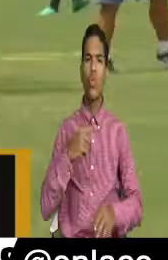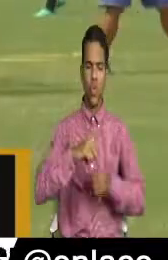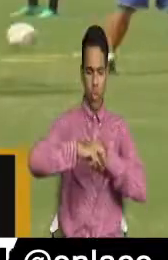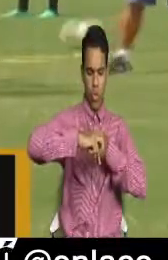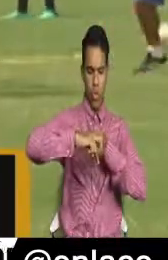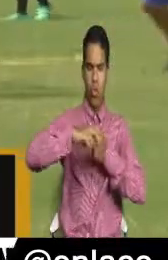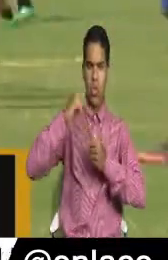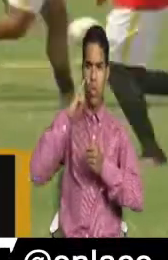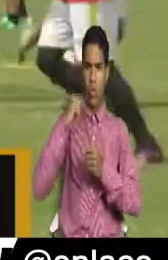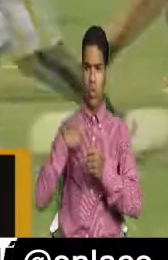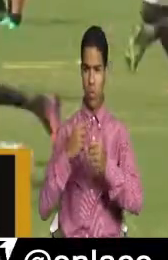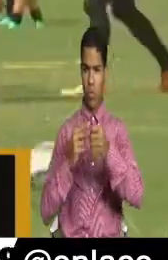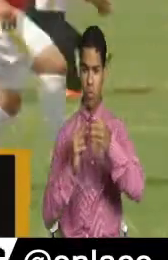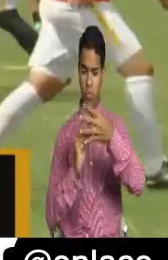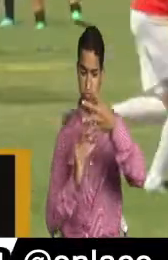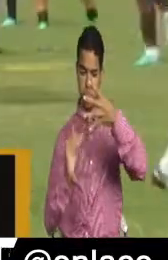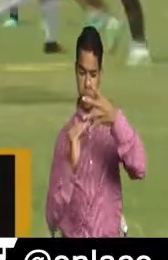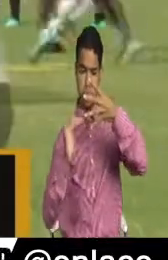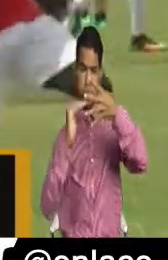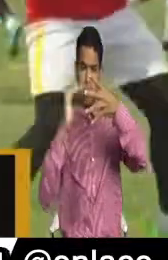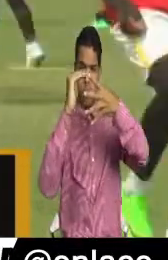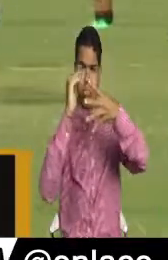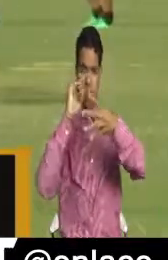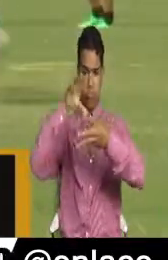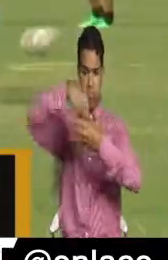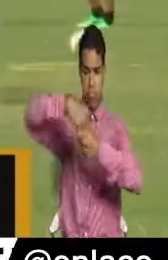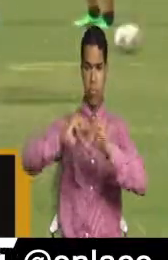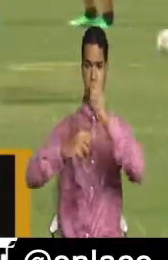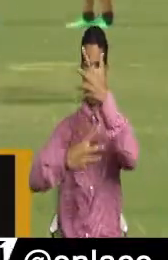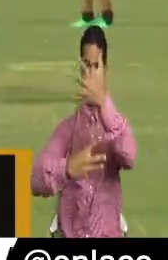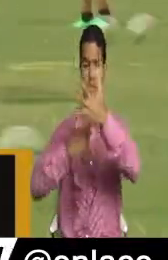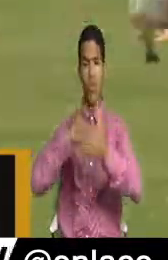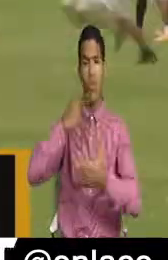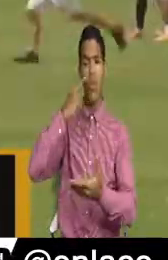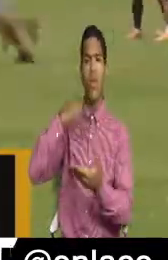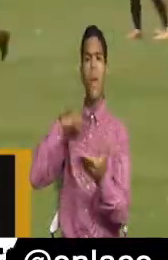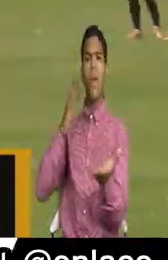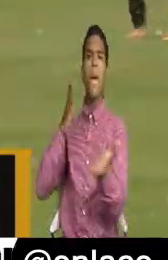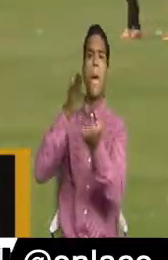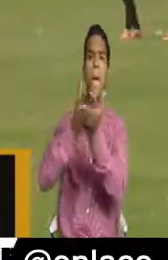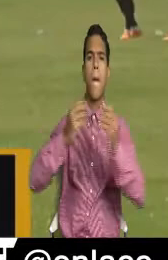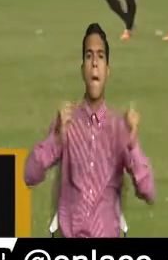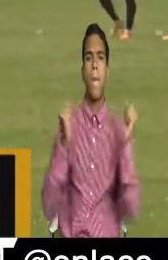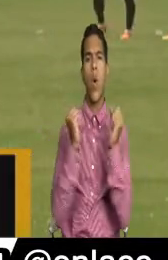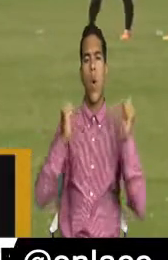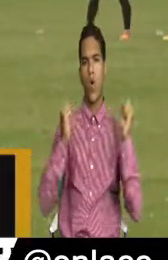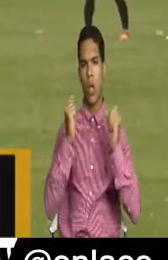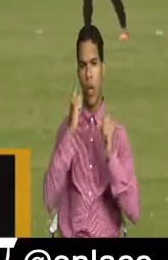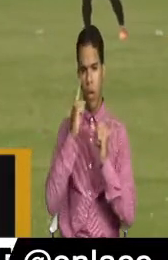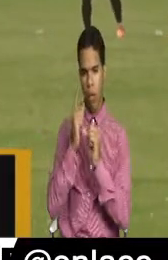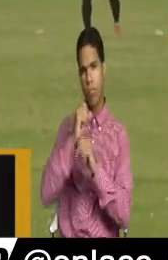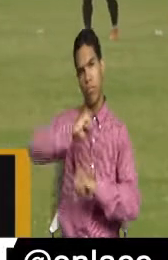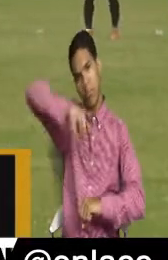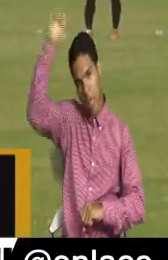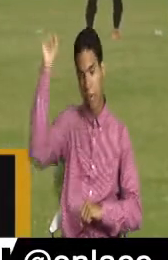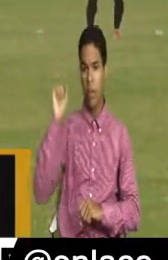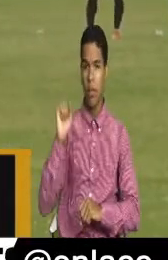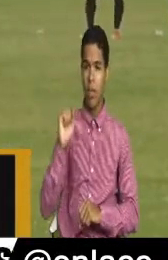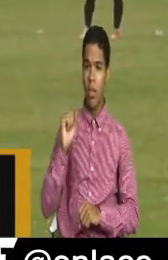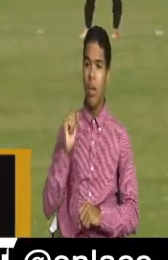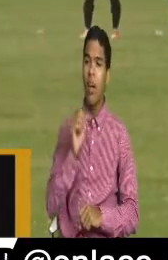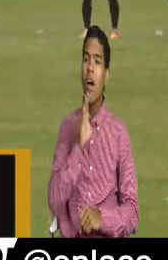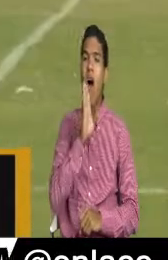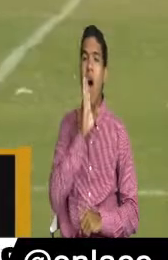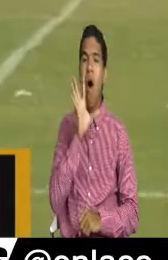privilegiado en la tabla de posiciones, espera traerse sus primeros puntos en condición de visitante. Las sesiones de entrenamiento realizadas al mando del